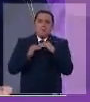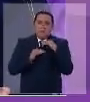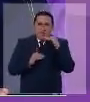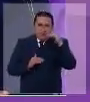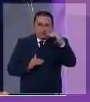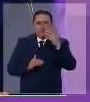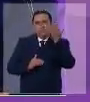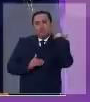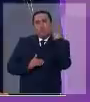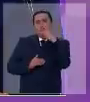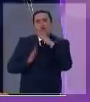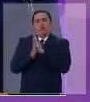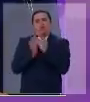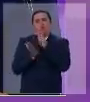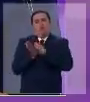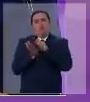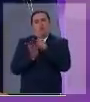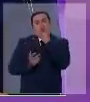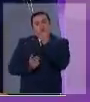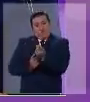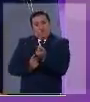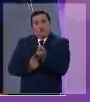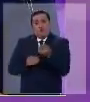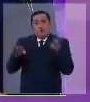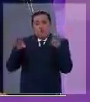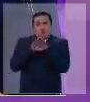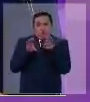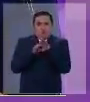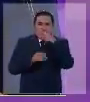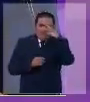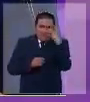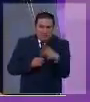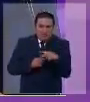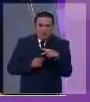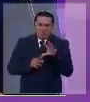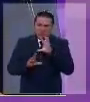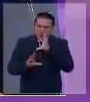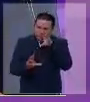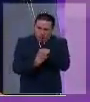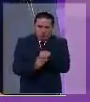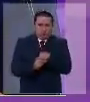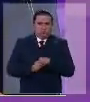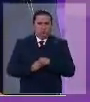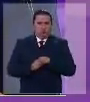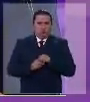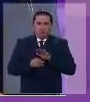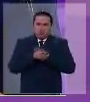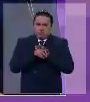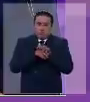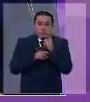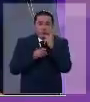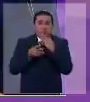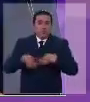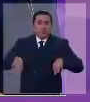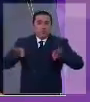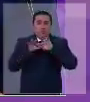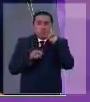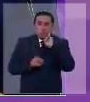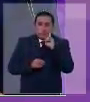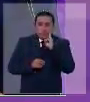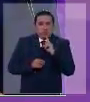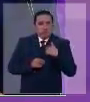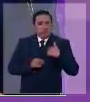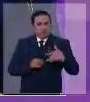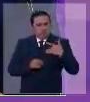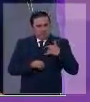potencia global y va a centrar sus esfuerzos de manera muy especial, reitero, en las mujeres. Pero le llegaron cuestionamientos muy